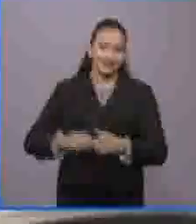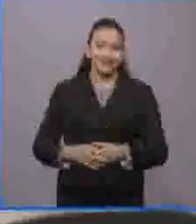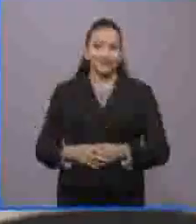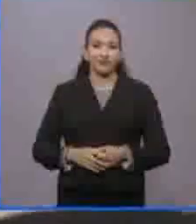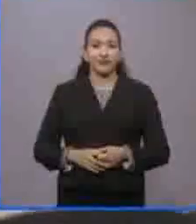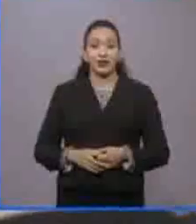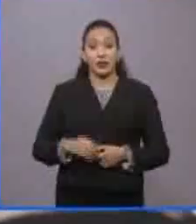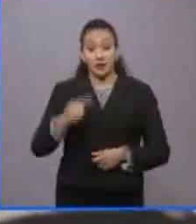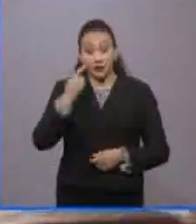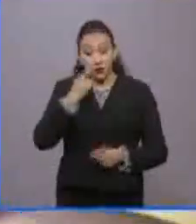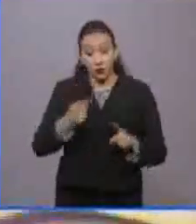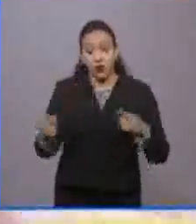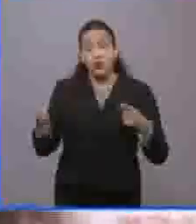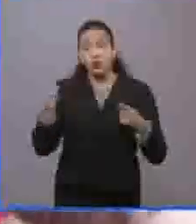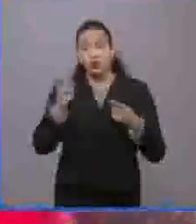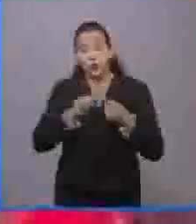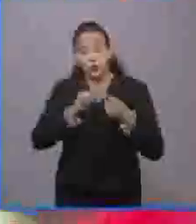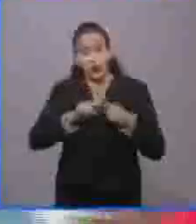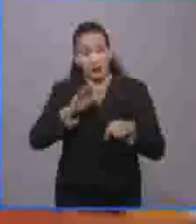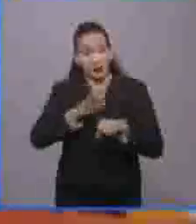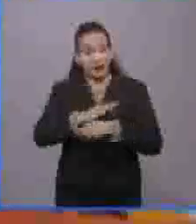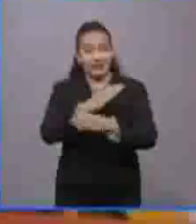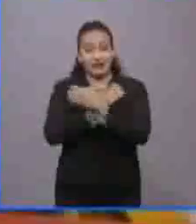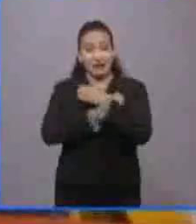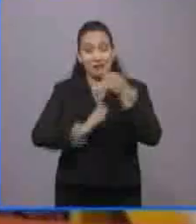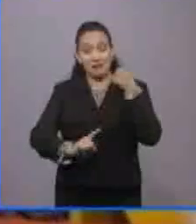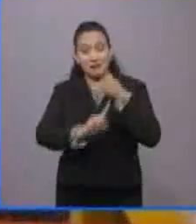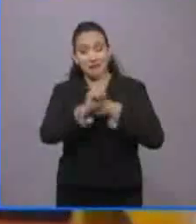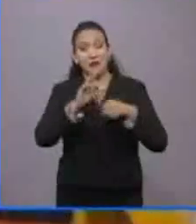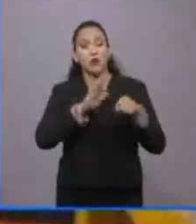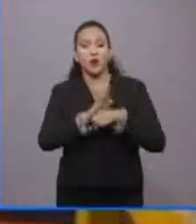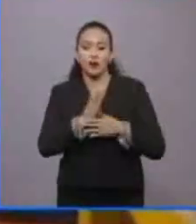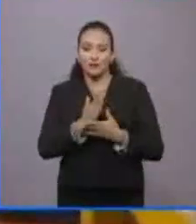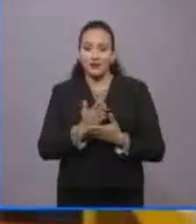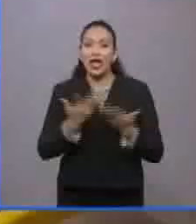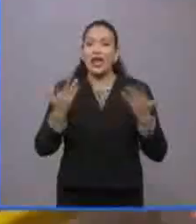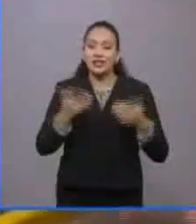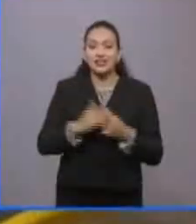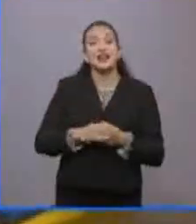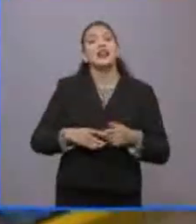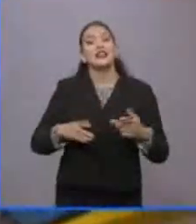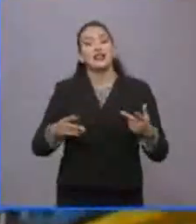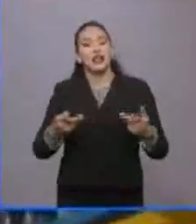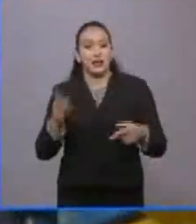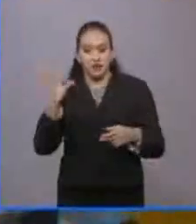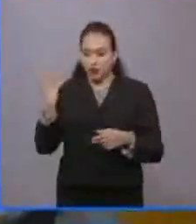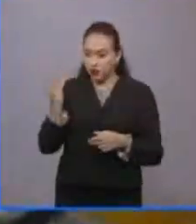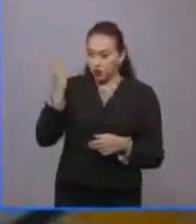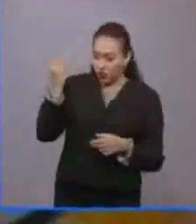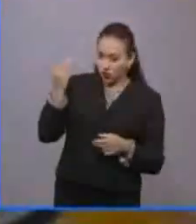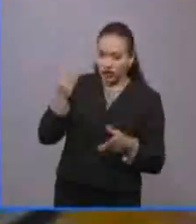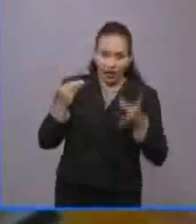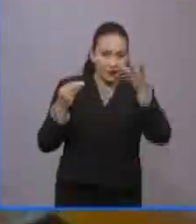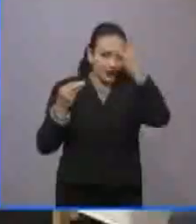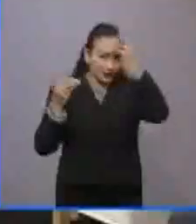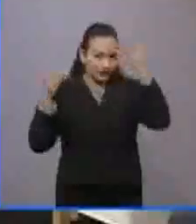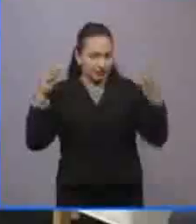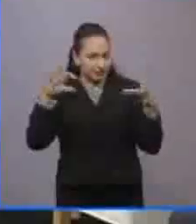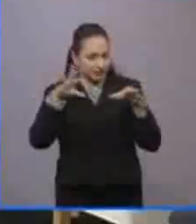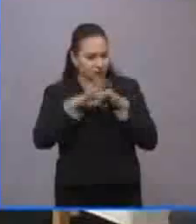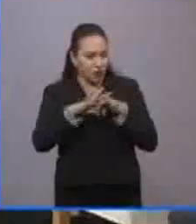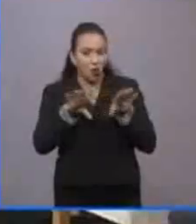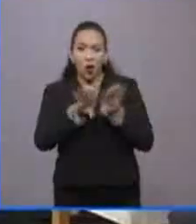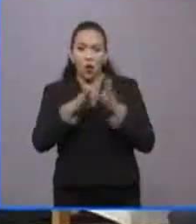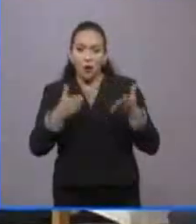Uno de los principales retos de la educación en nuestro país es reducir la brecha entre la tecnología y el aprendizaje,